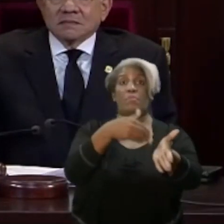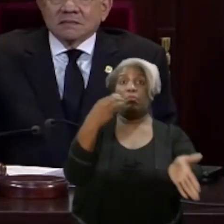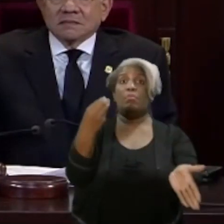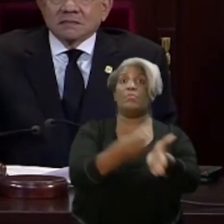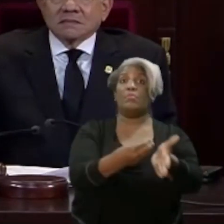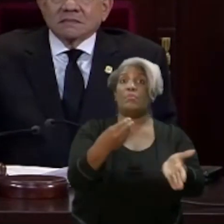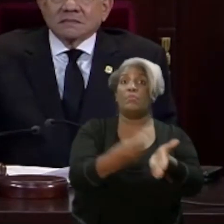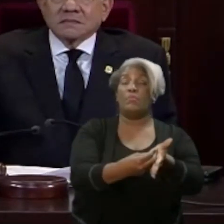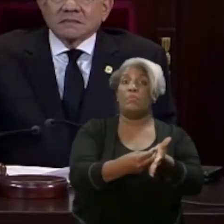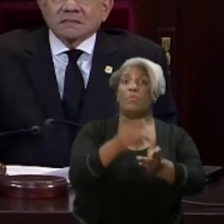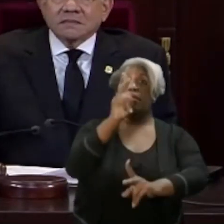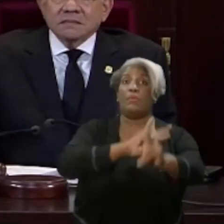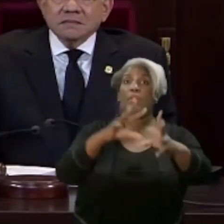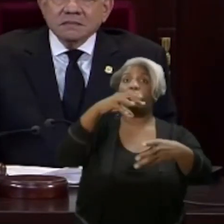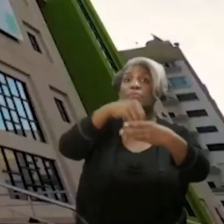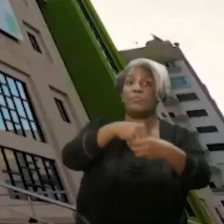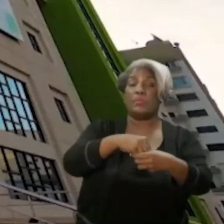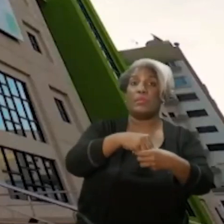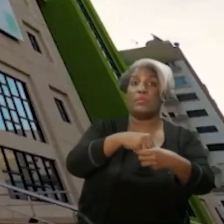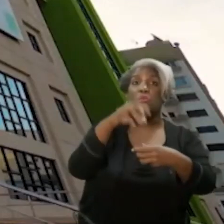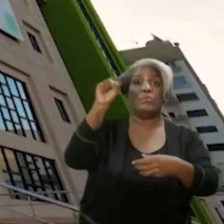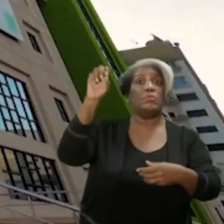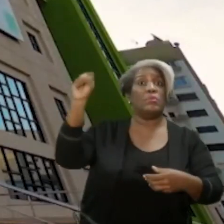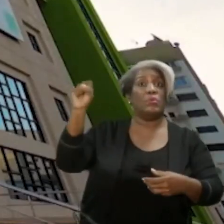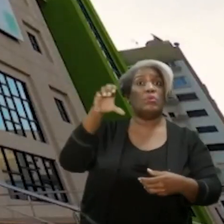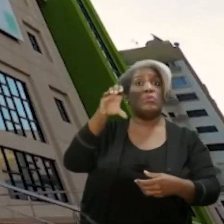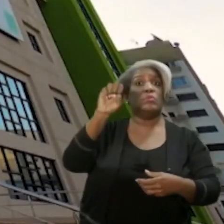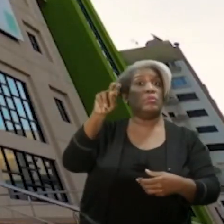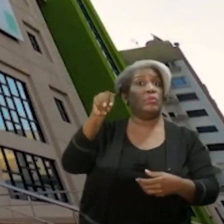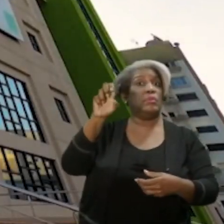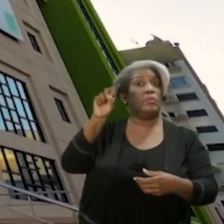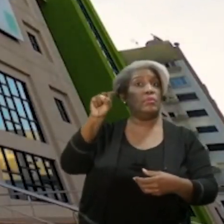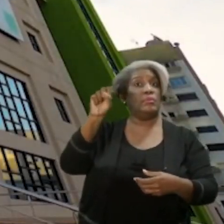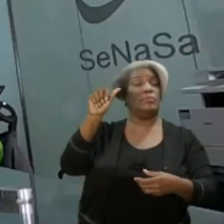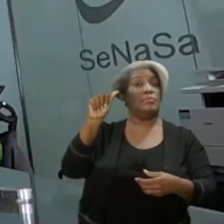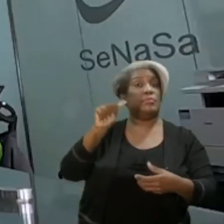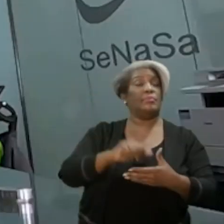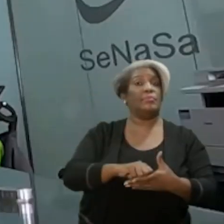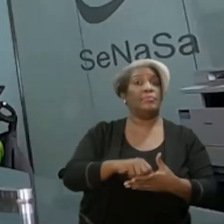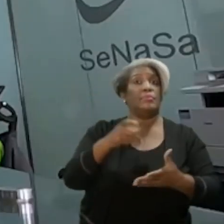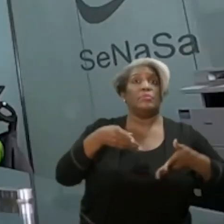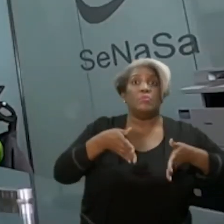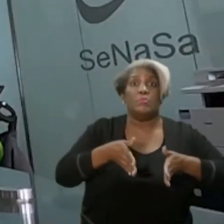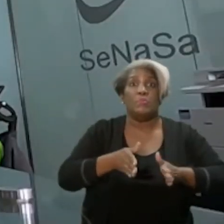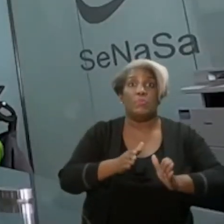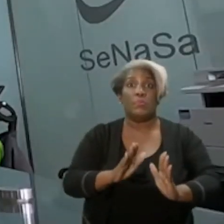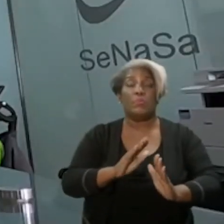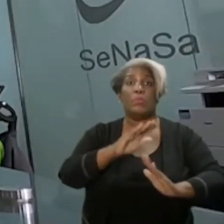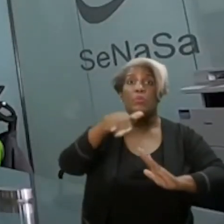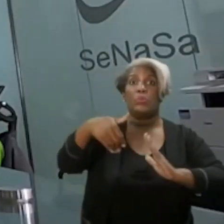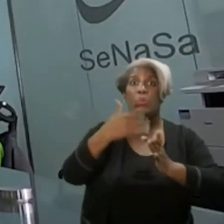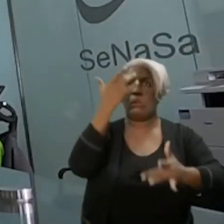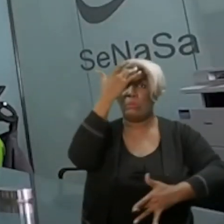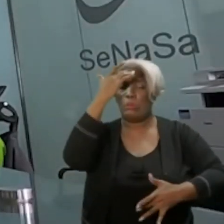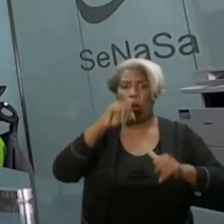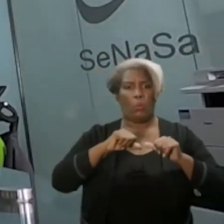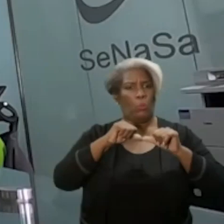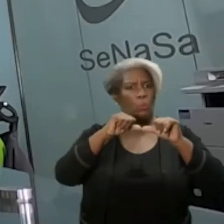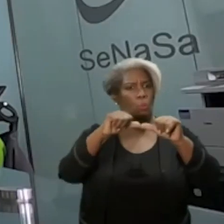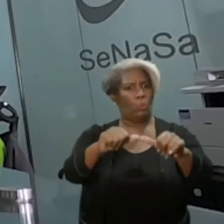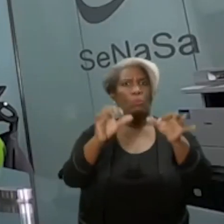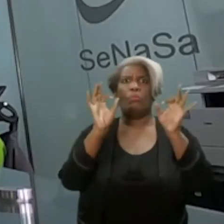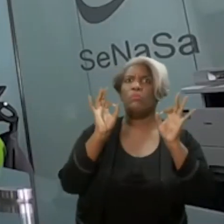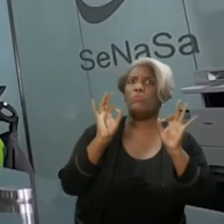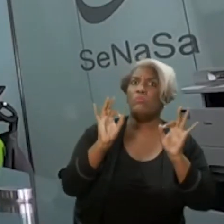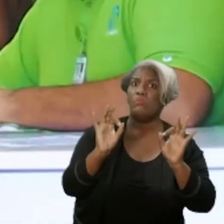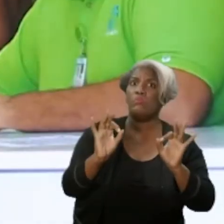SENASA, impactando directamente la disminución de su gasto y permitiendo la continuidad de sus tratamientos, lo cual no solo ha